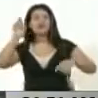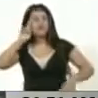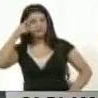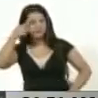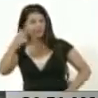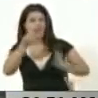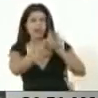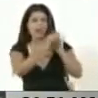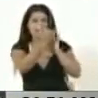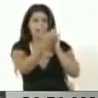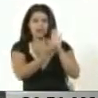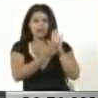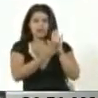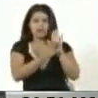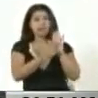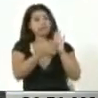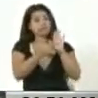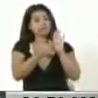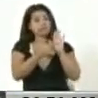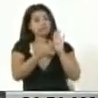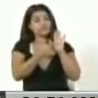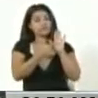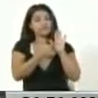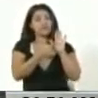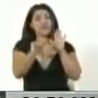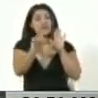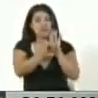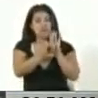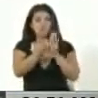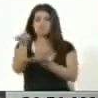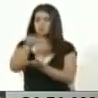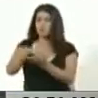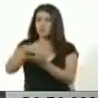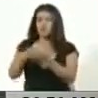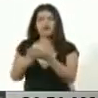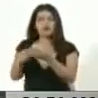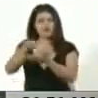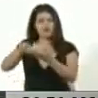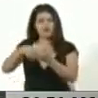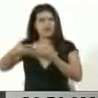que se creó después que de manera confesa medios de